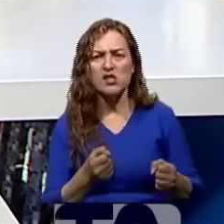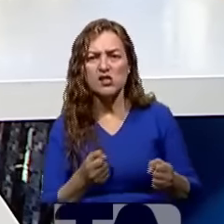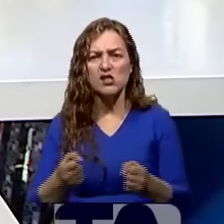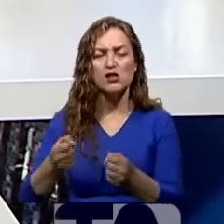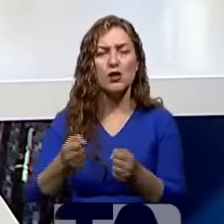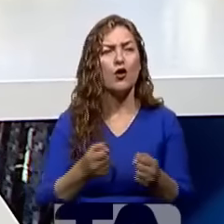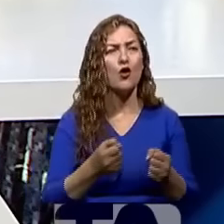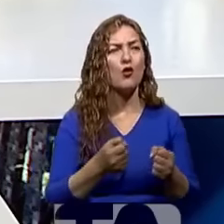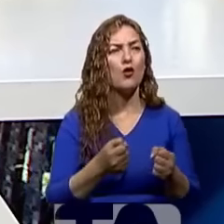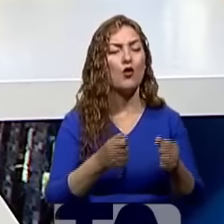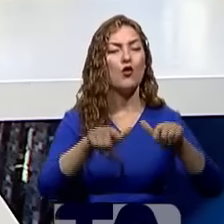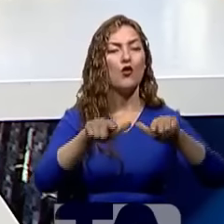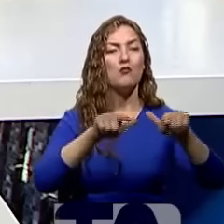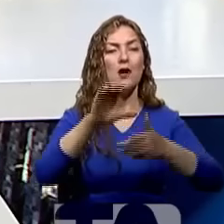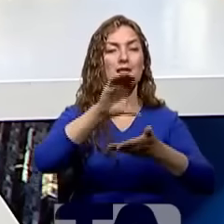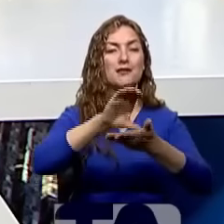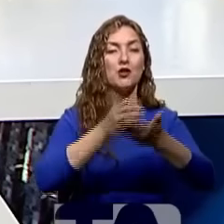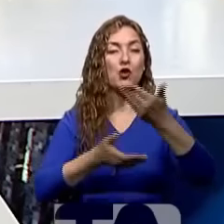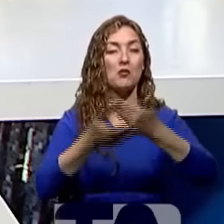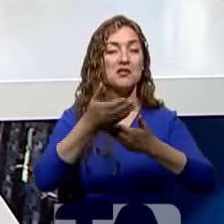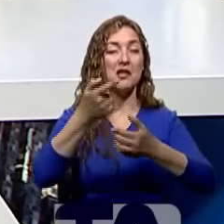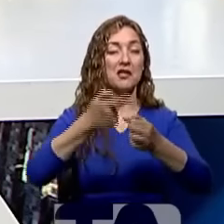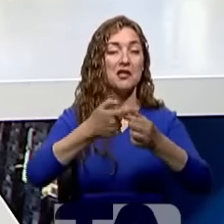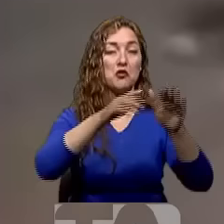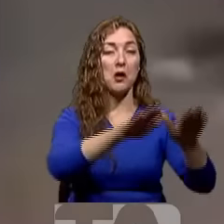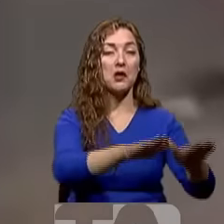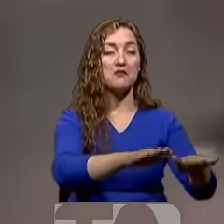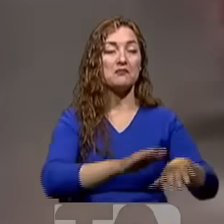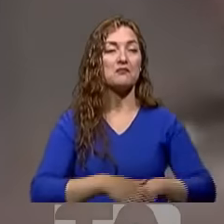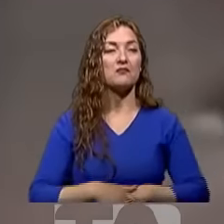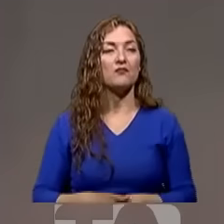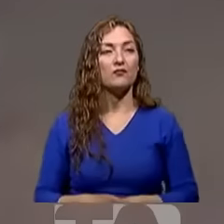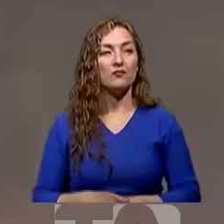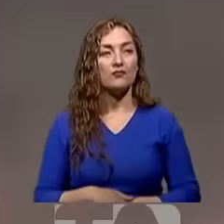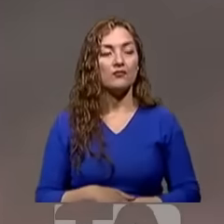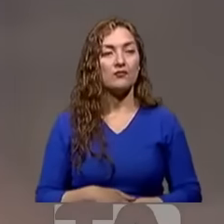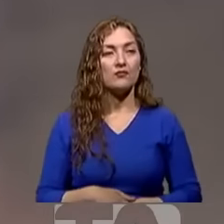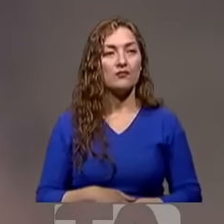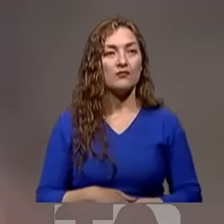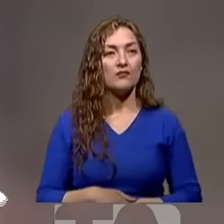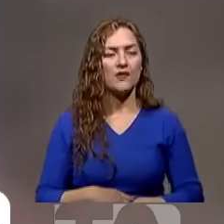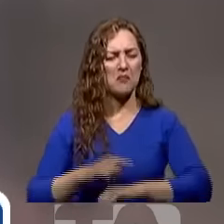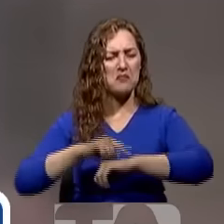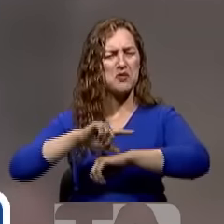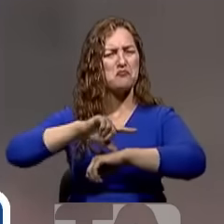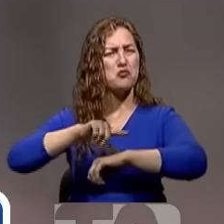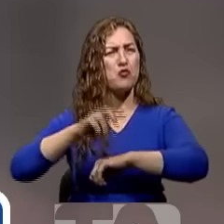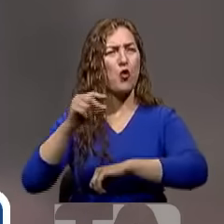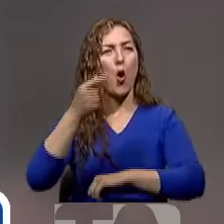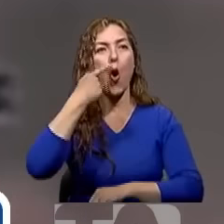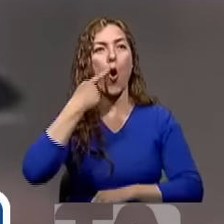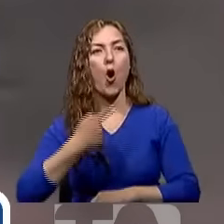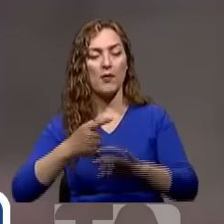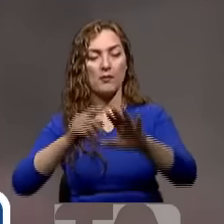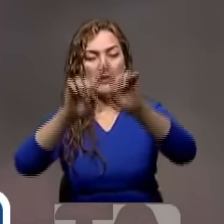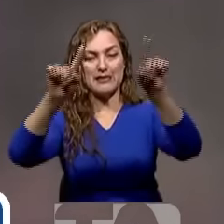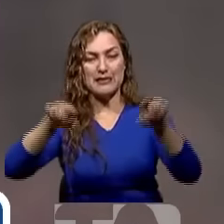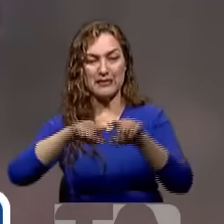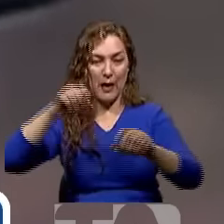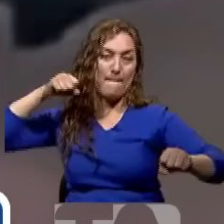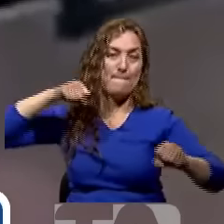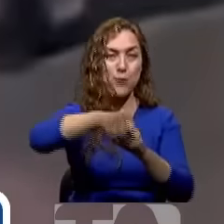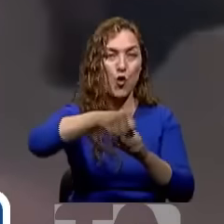en un conocido centro comercial de la capital. En cuestión de segundos, este sujeto rompe la ventana y sustrae